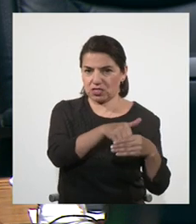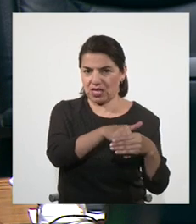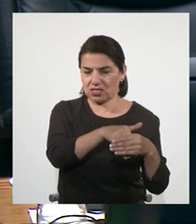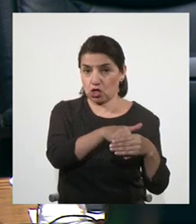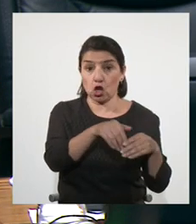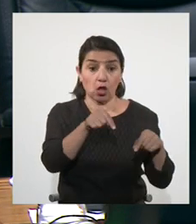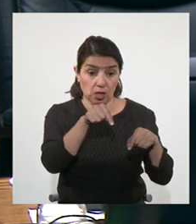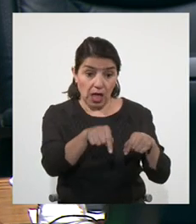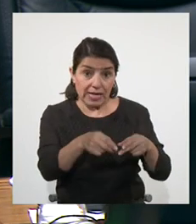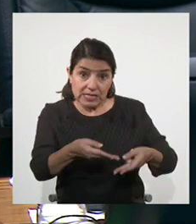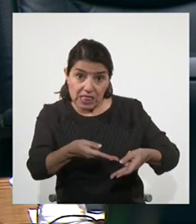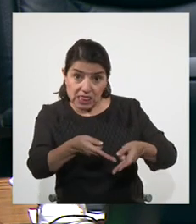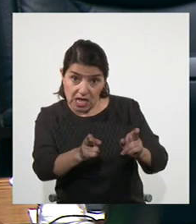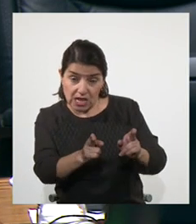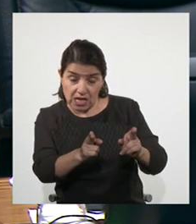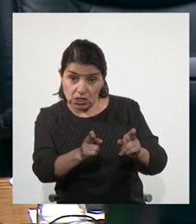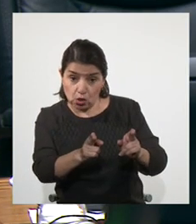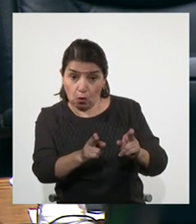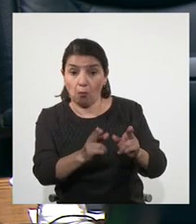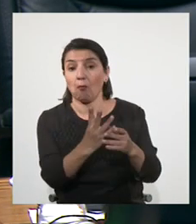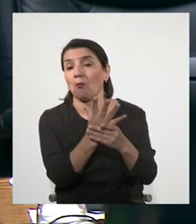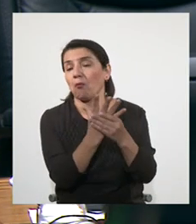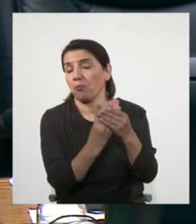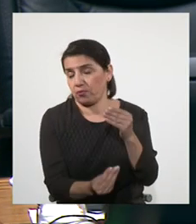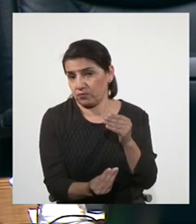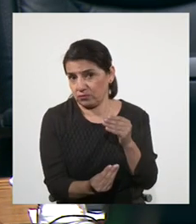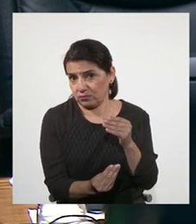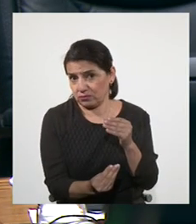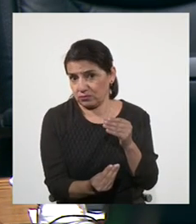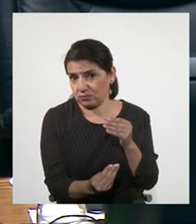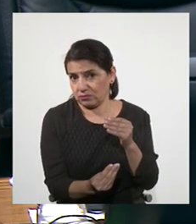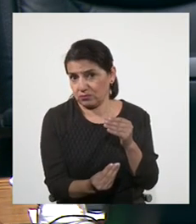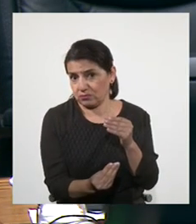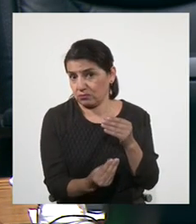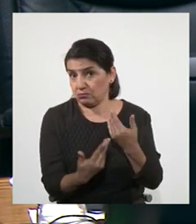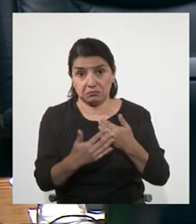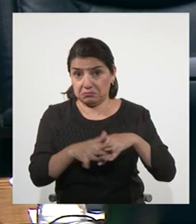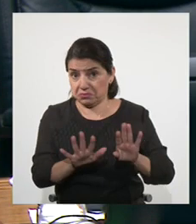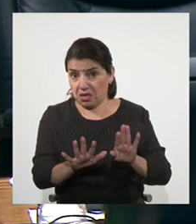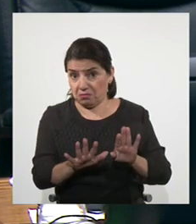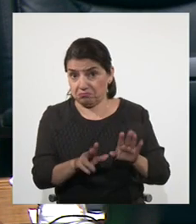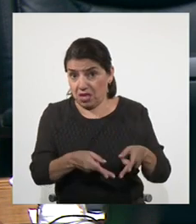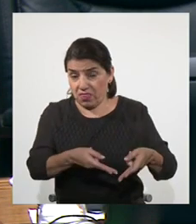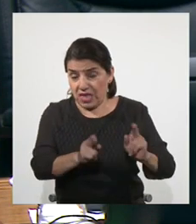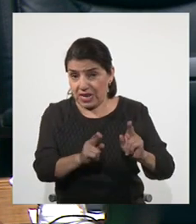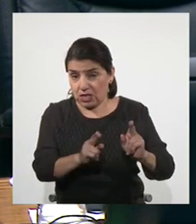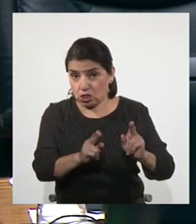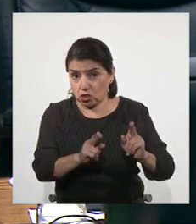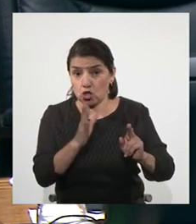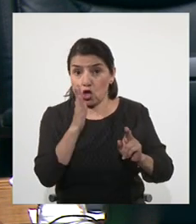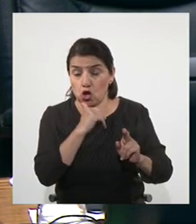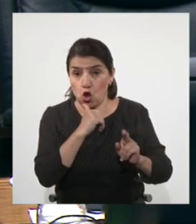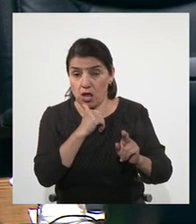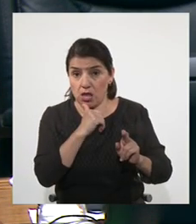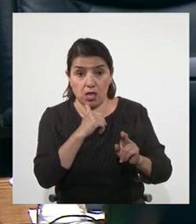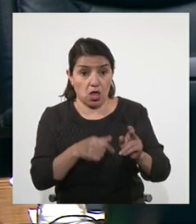precluyó, operó la institución jurídica de la preclusión, cuando usted no hace uso del